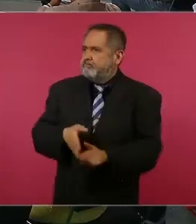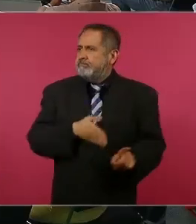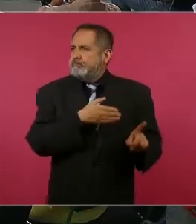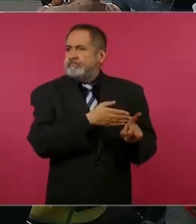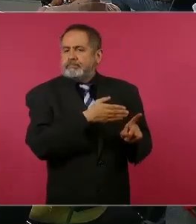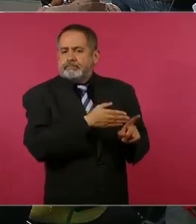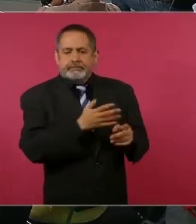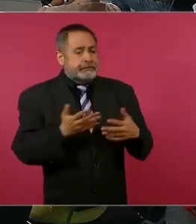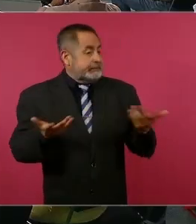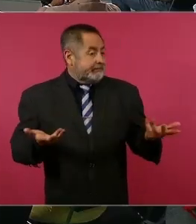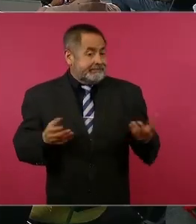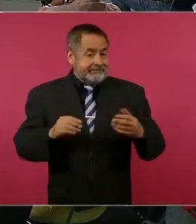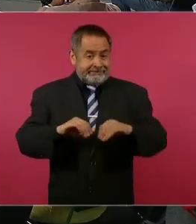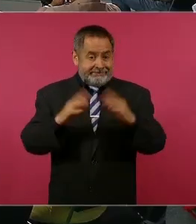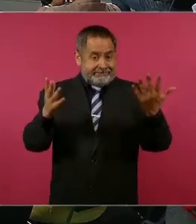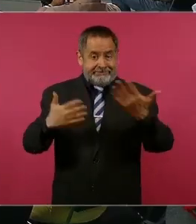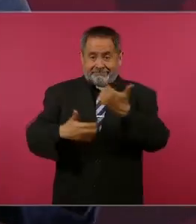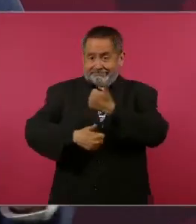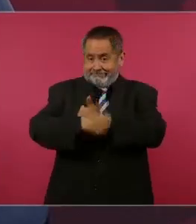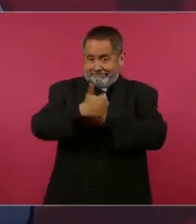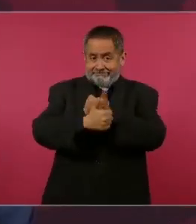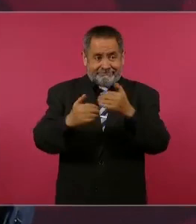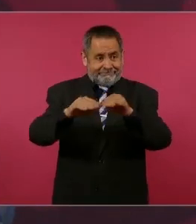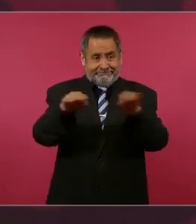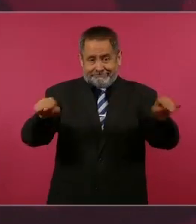Y también la democracia ayuda mucho